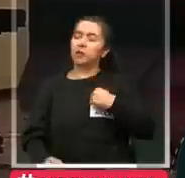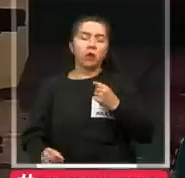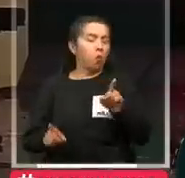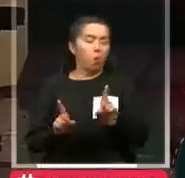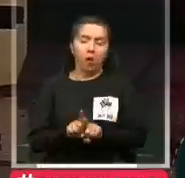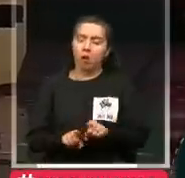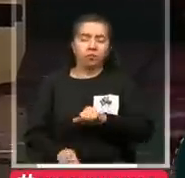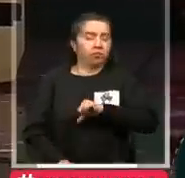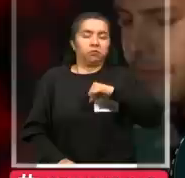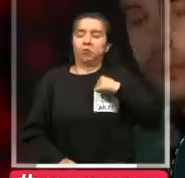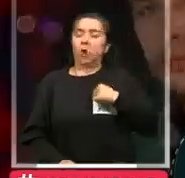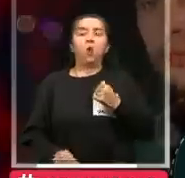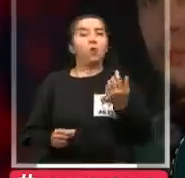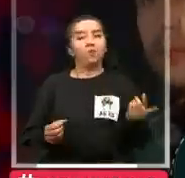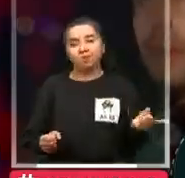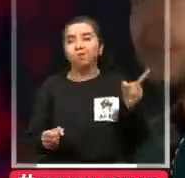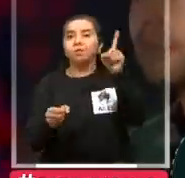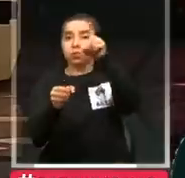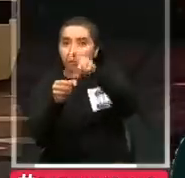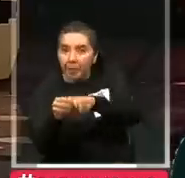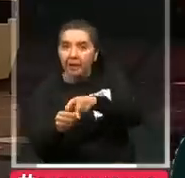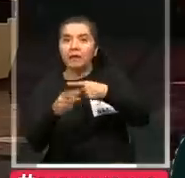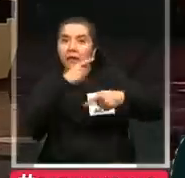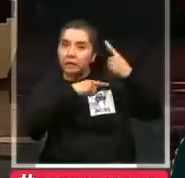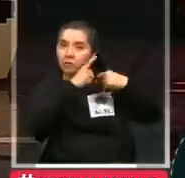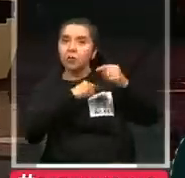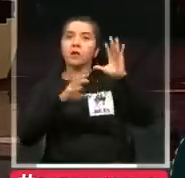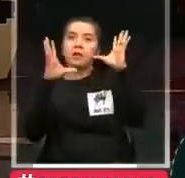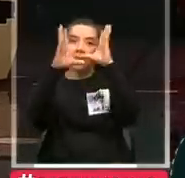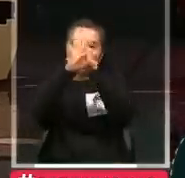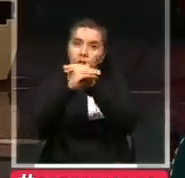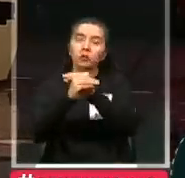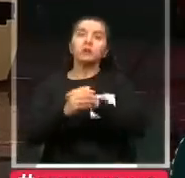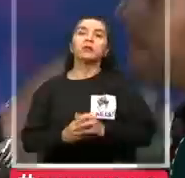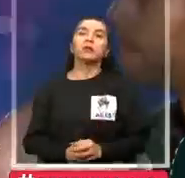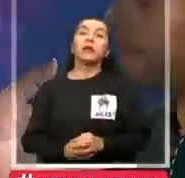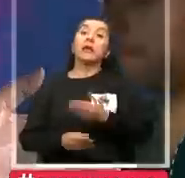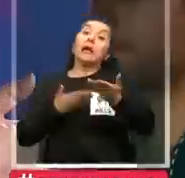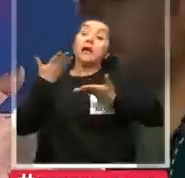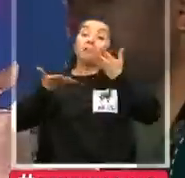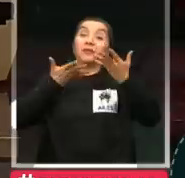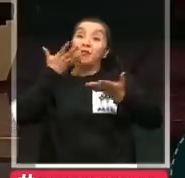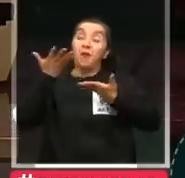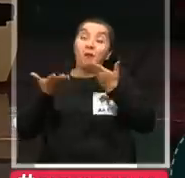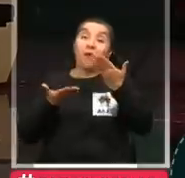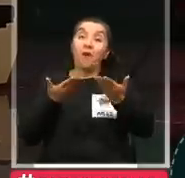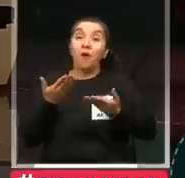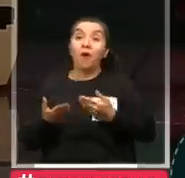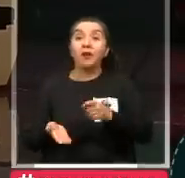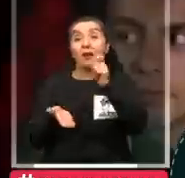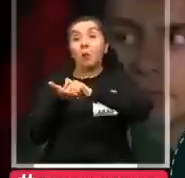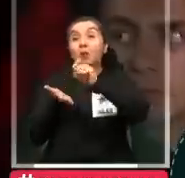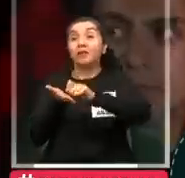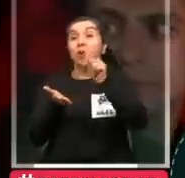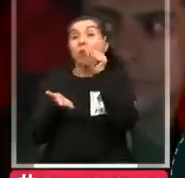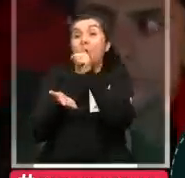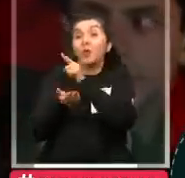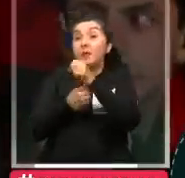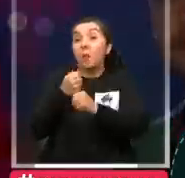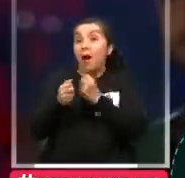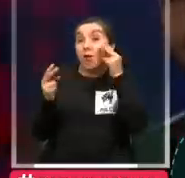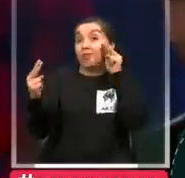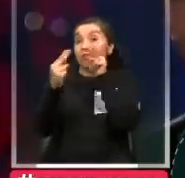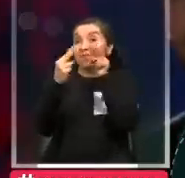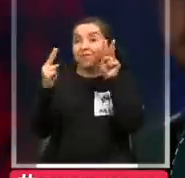supuesto, y poder formar parte de esta historia, de esta noche y de estas canciones que hemos compuesto estos últimos años que no nos hemos